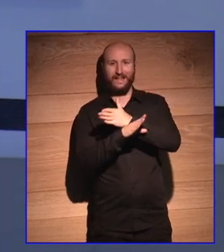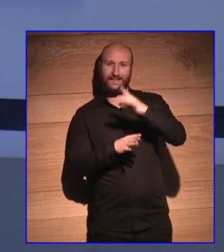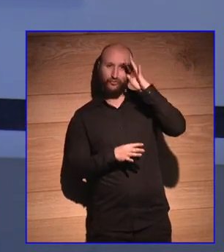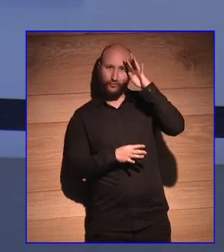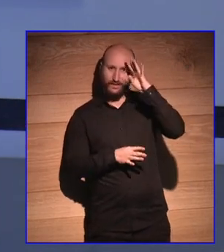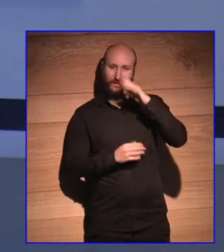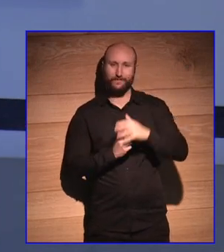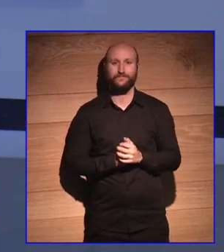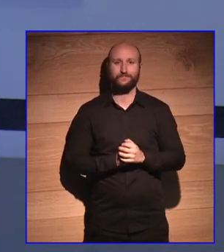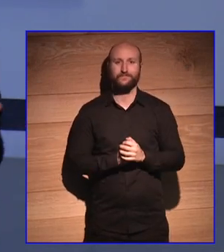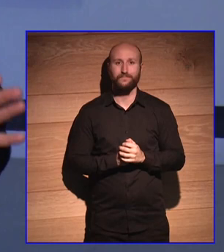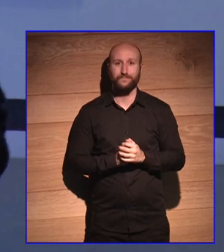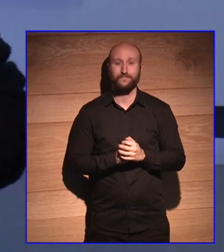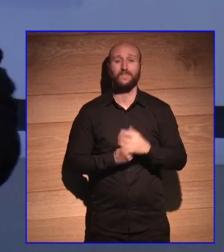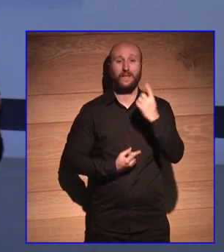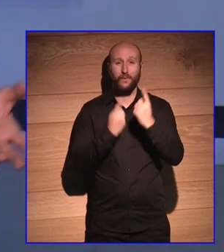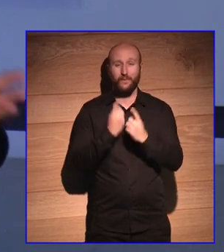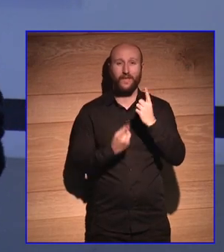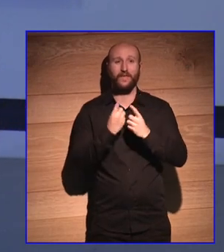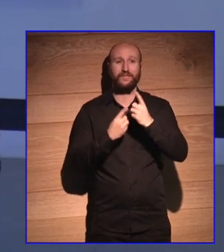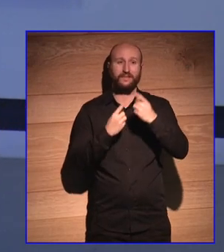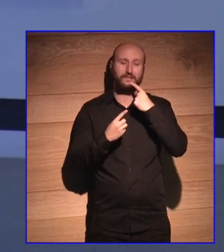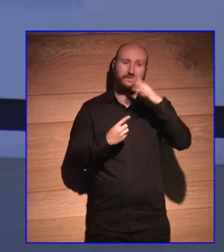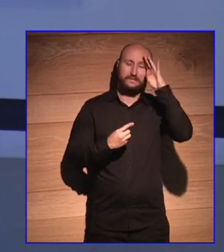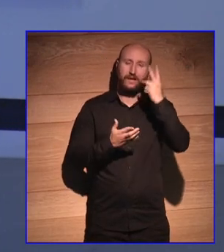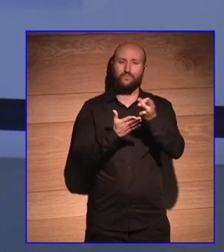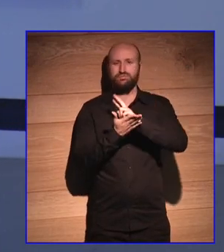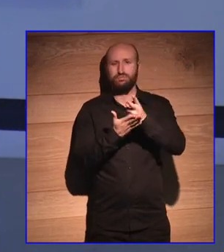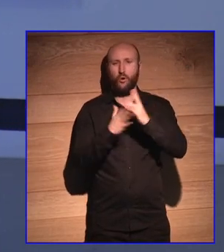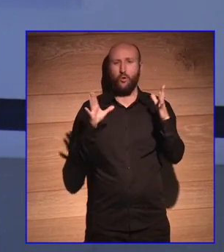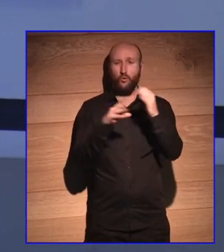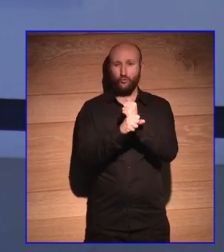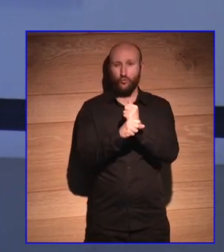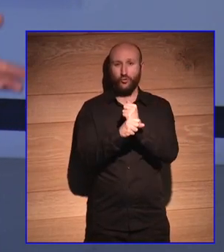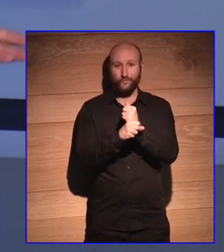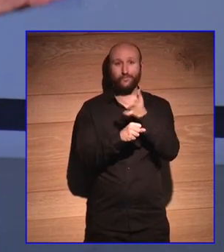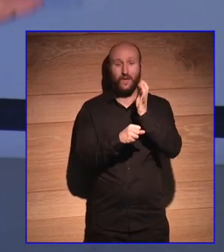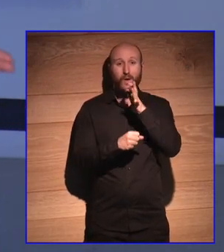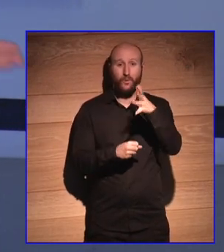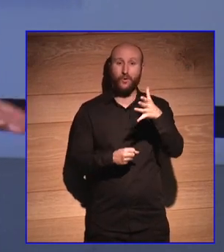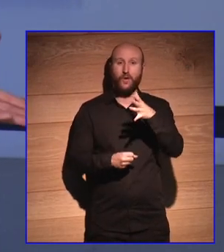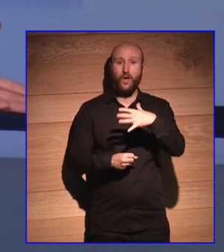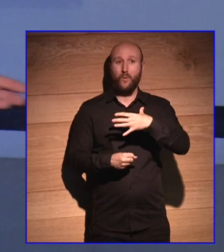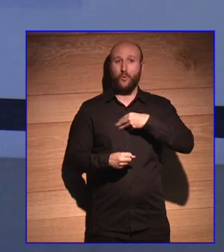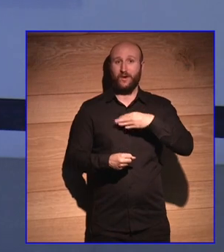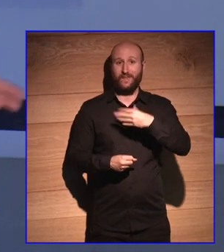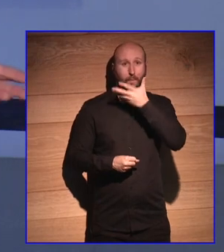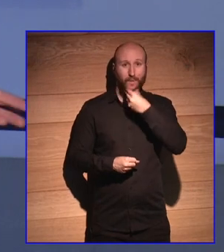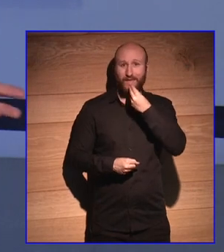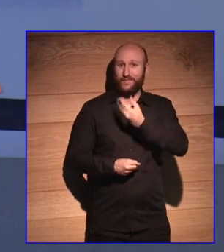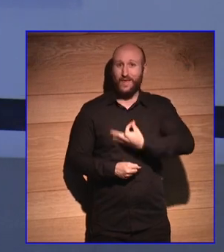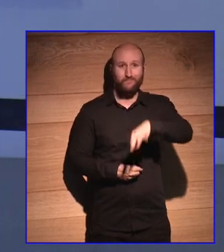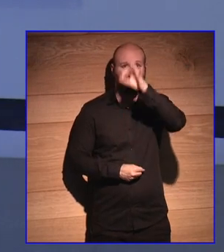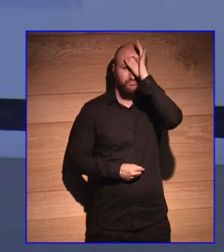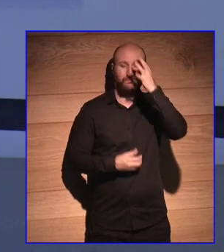lo hemos soñado ha habido pesadillas en el camino para que lo vamos a negar porque la burocracia muchas veces no sabe de belleza que le vamos a hacer y como no sabe